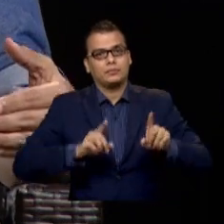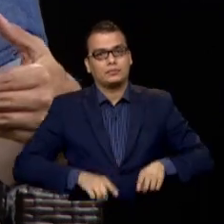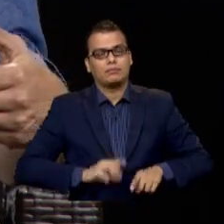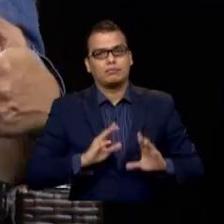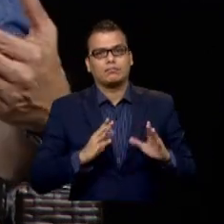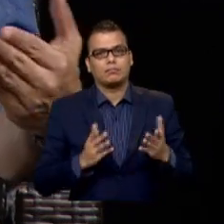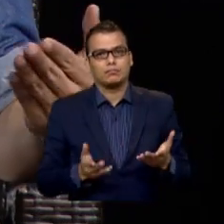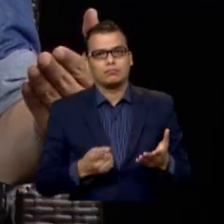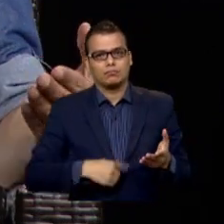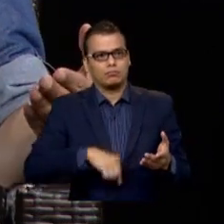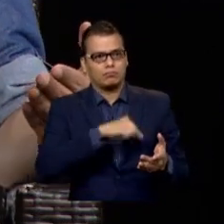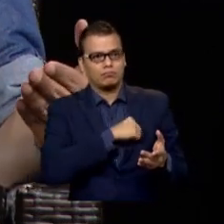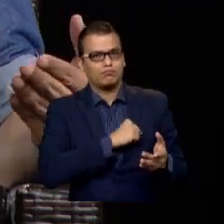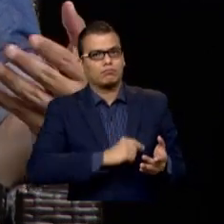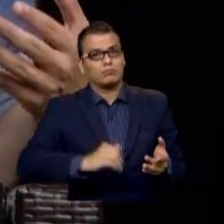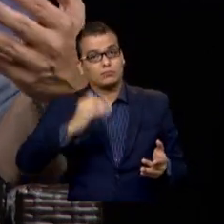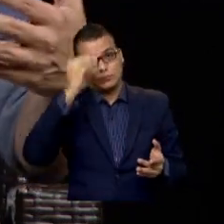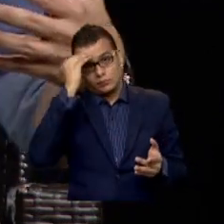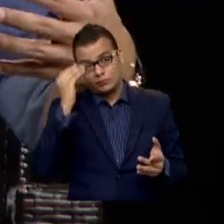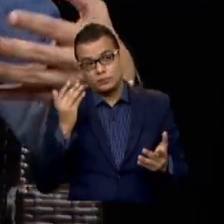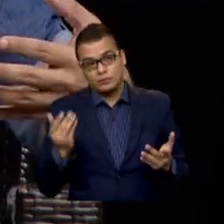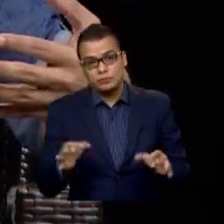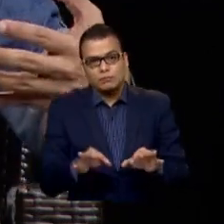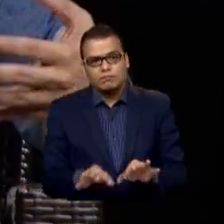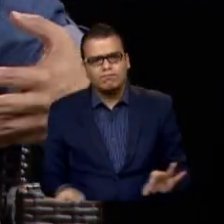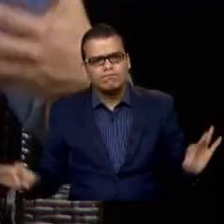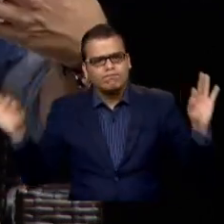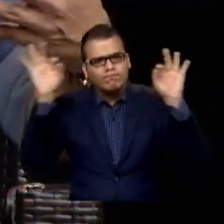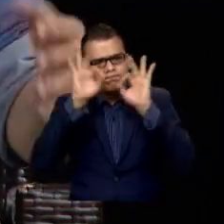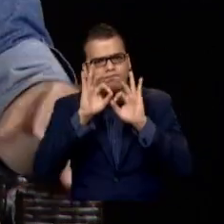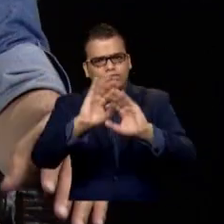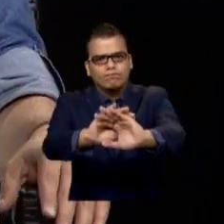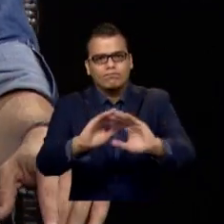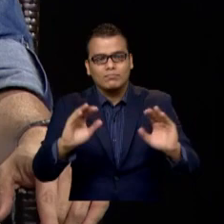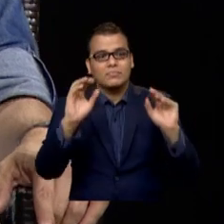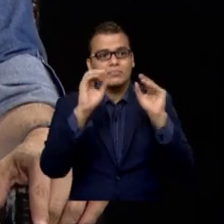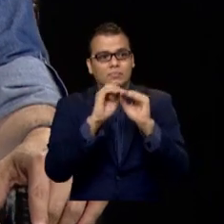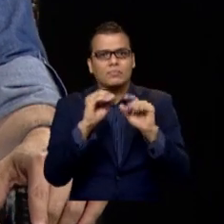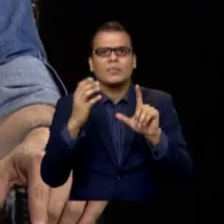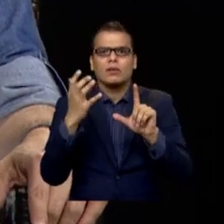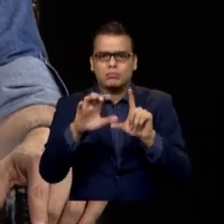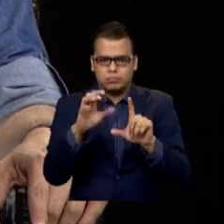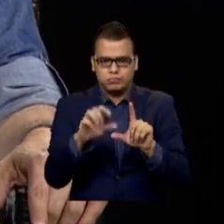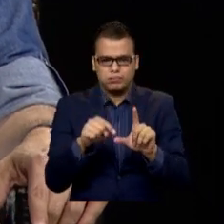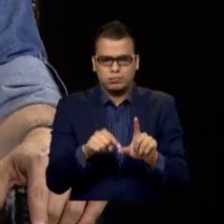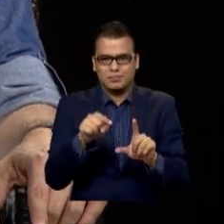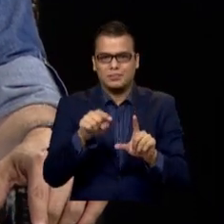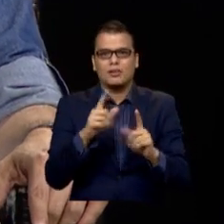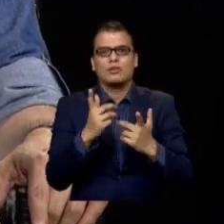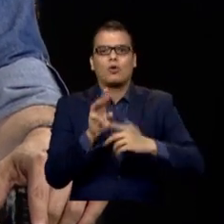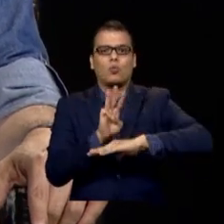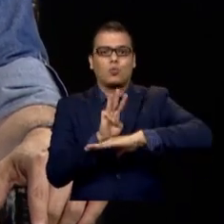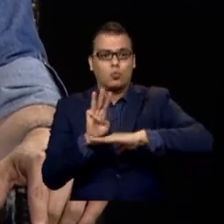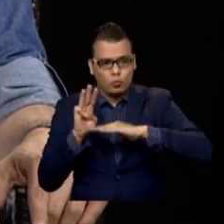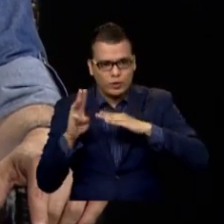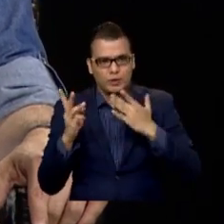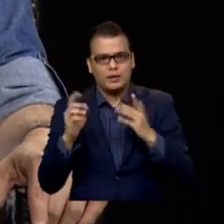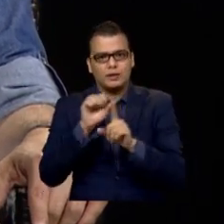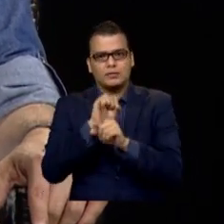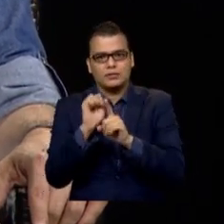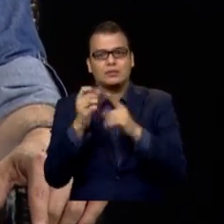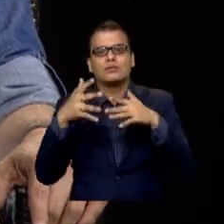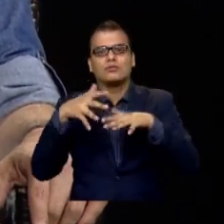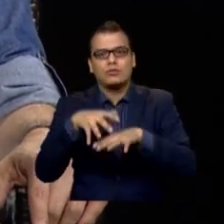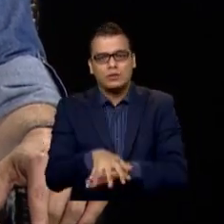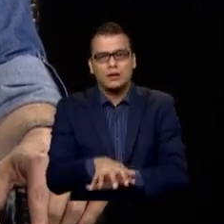digamos, contemplamos la importancia de establecer contenidos a través de plataformas sociales, de plataformas de